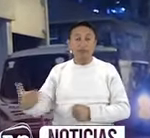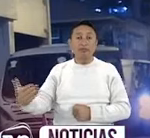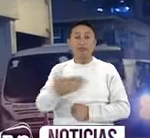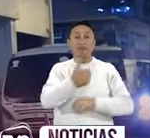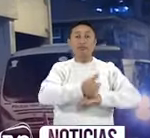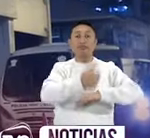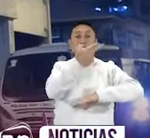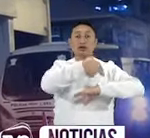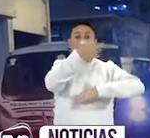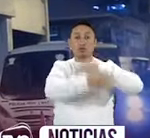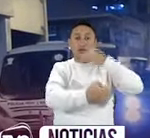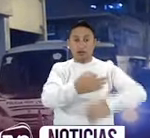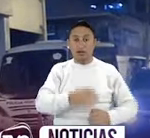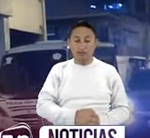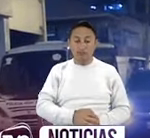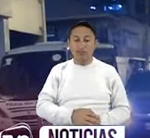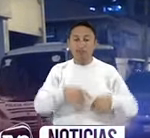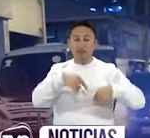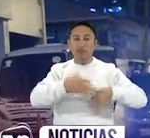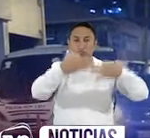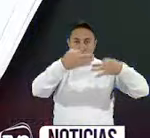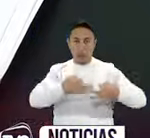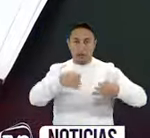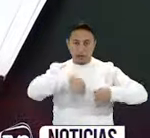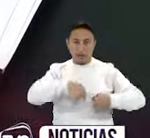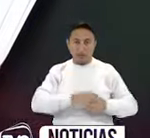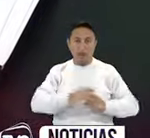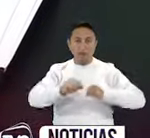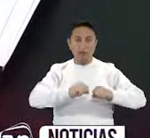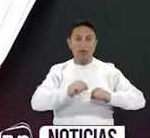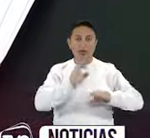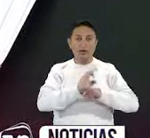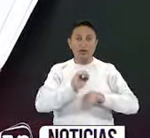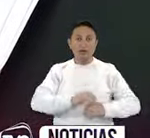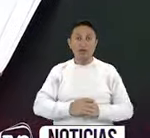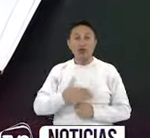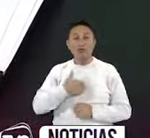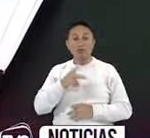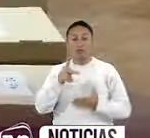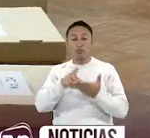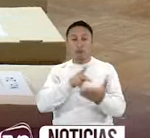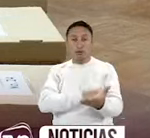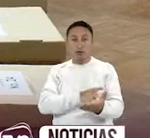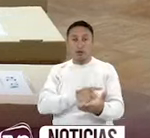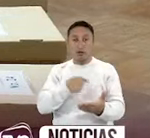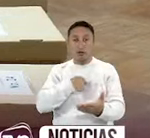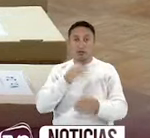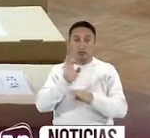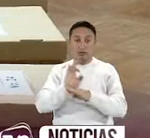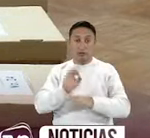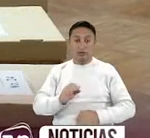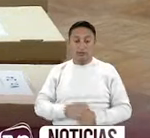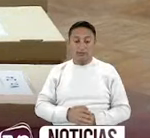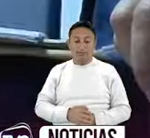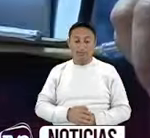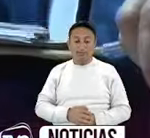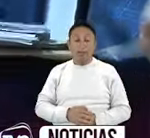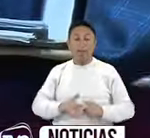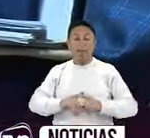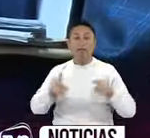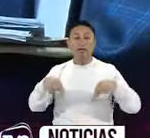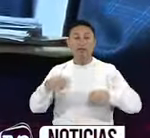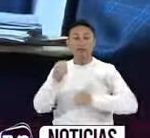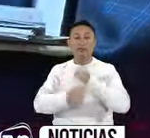Justicia para cumplir con la diligencia tras acogerse al programa de víctimas y testigos. A cambio, buscaría una reducción de la